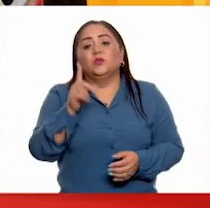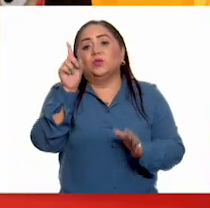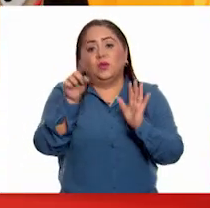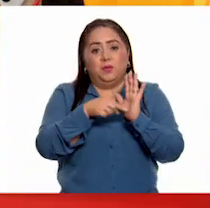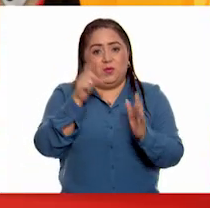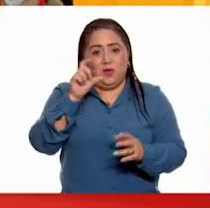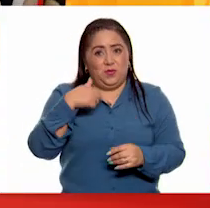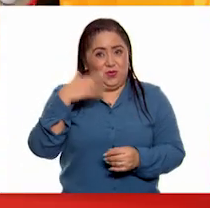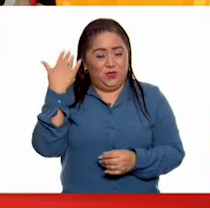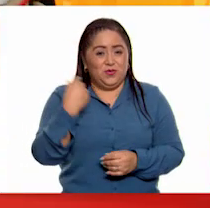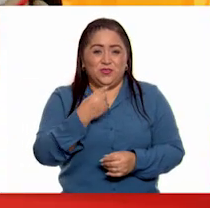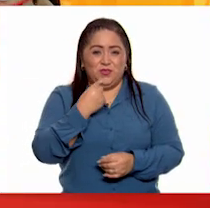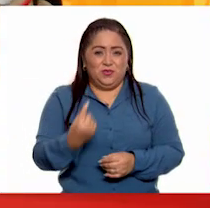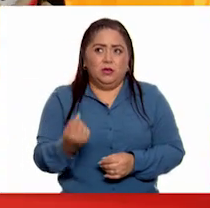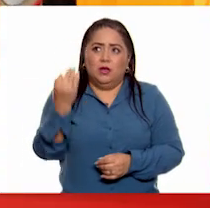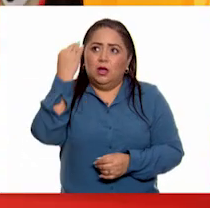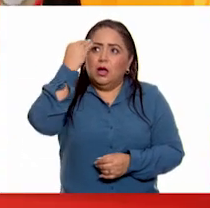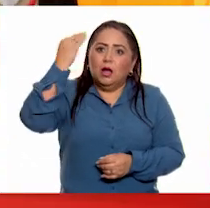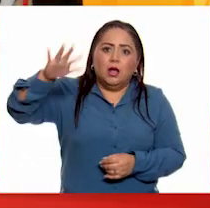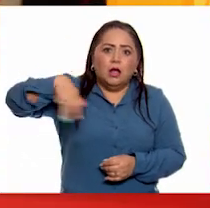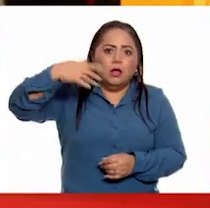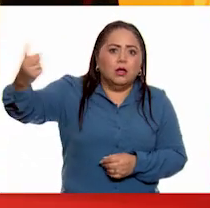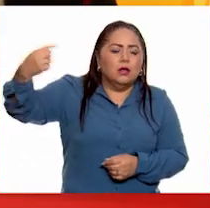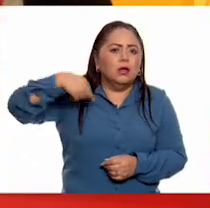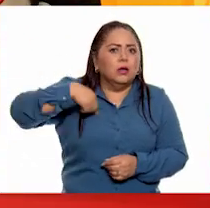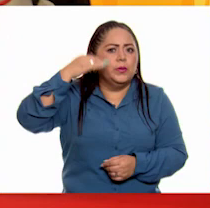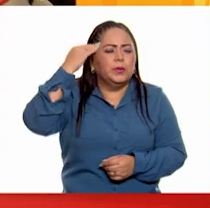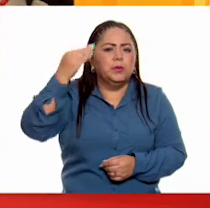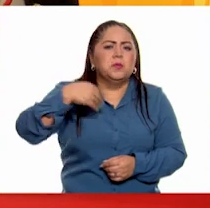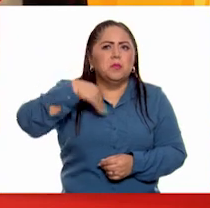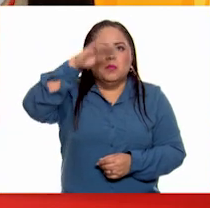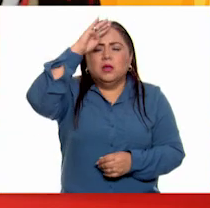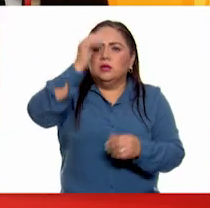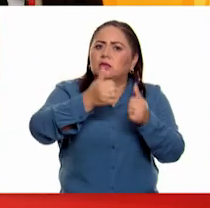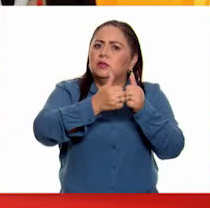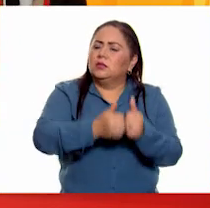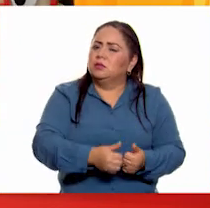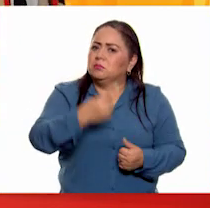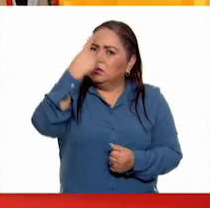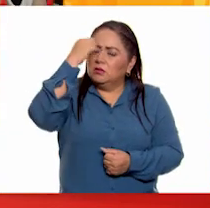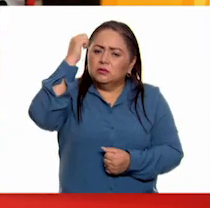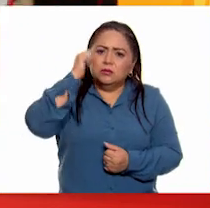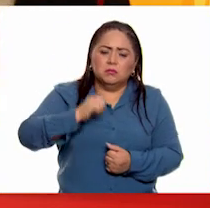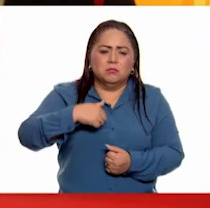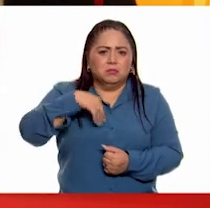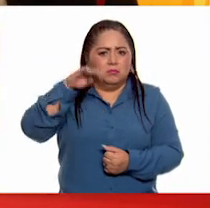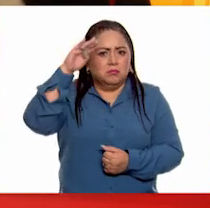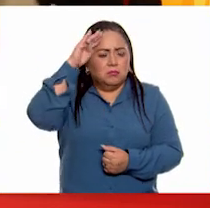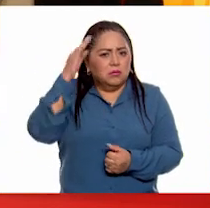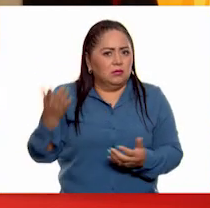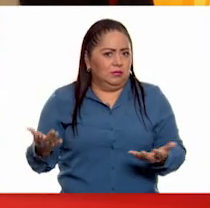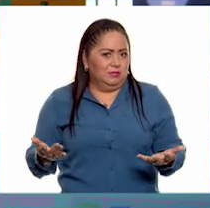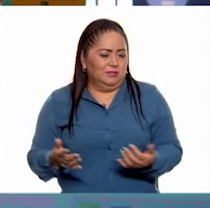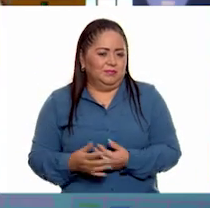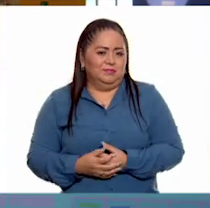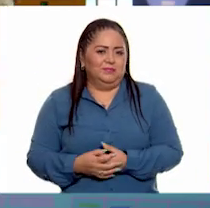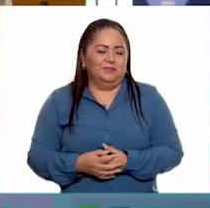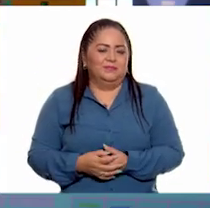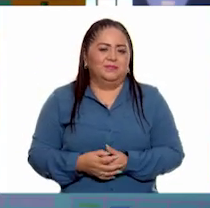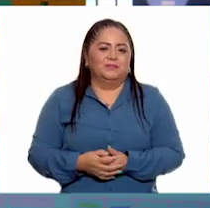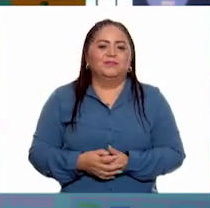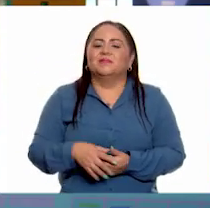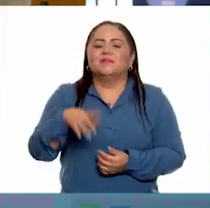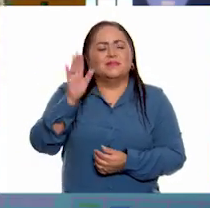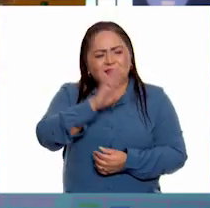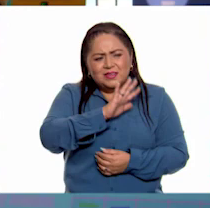vez cuando era niña, se tardaron mucho en encontrarme y pensé que me iba a quedar ahí escondida debajo de la cama para siempre.